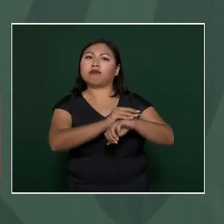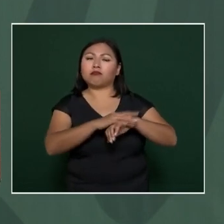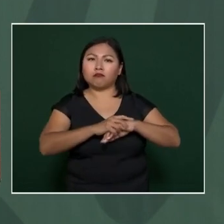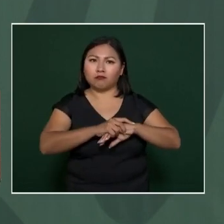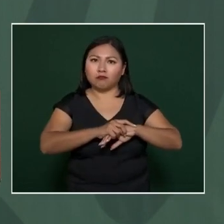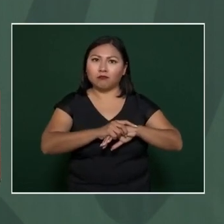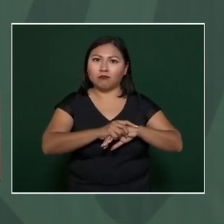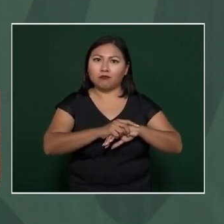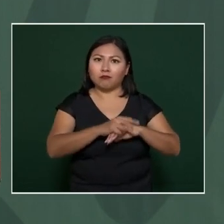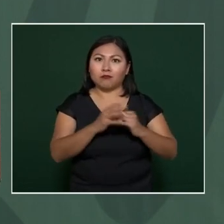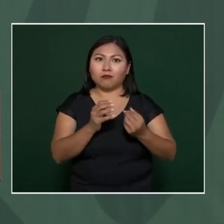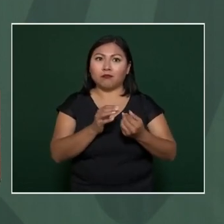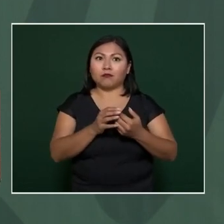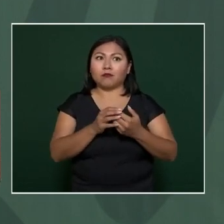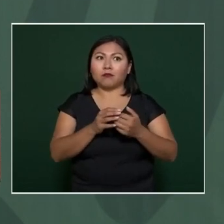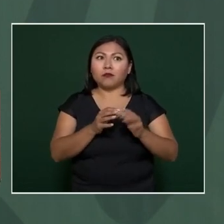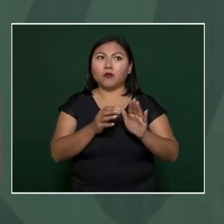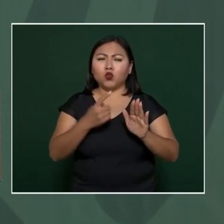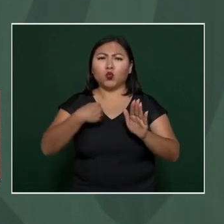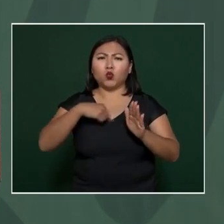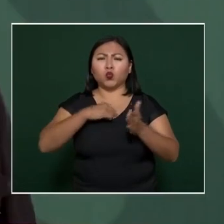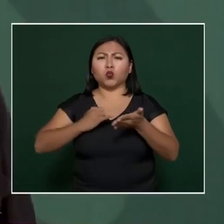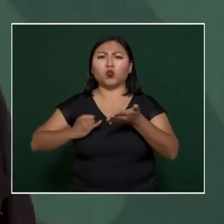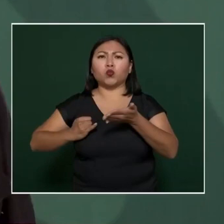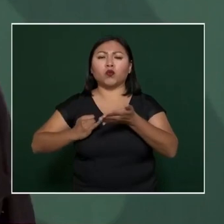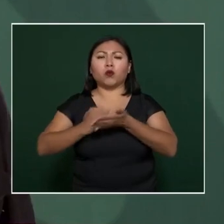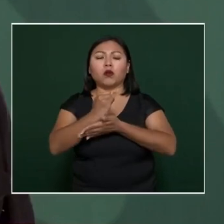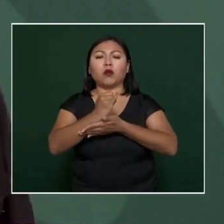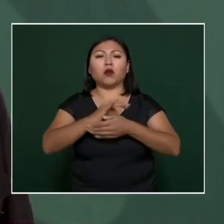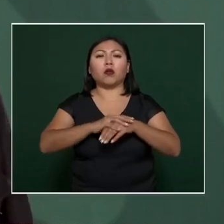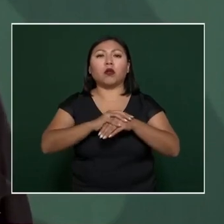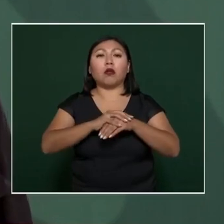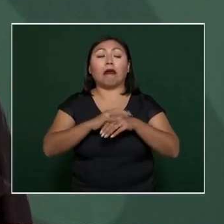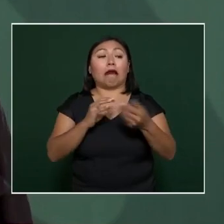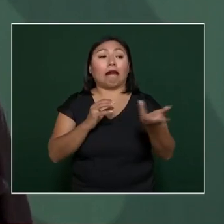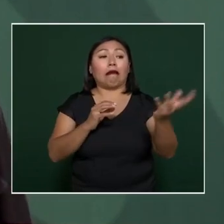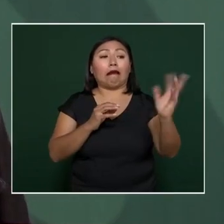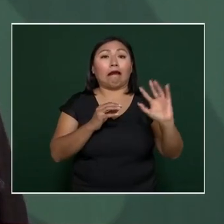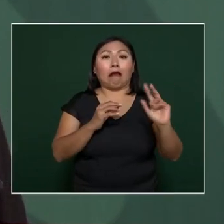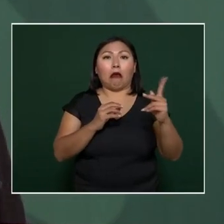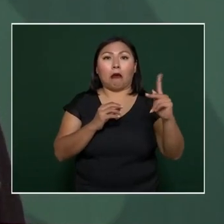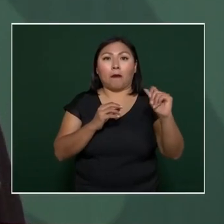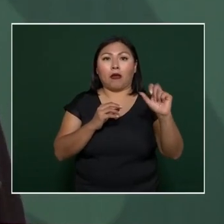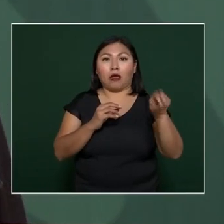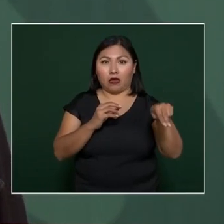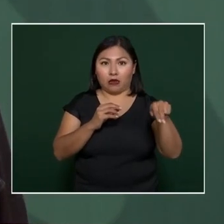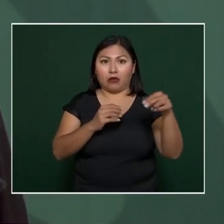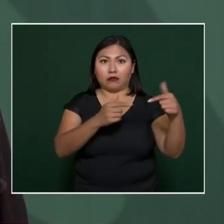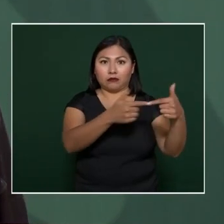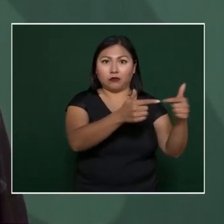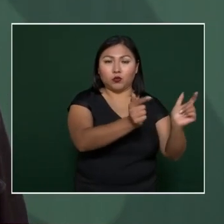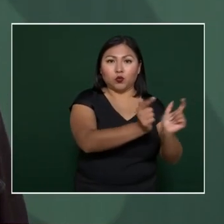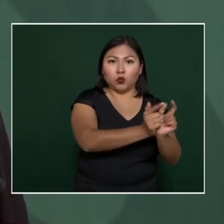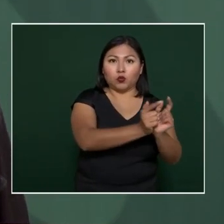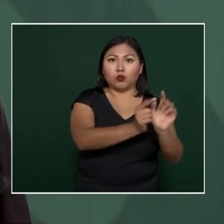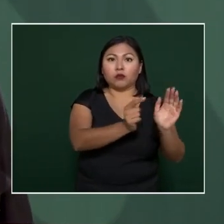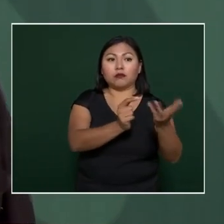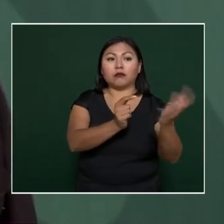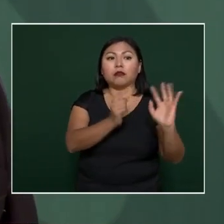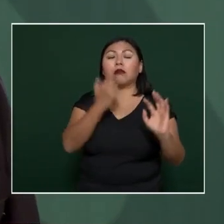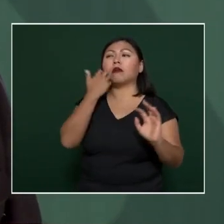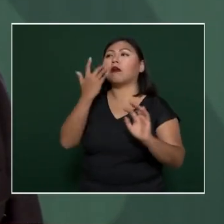a cabo un convenio que se llama